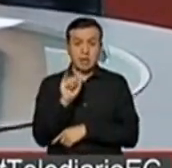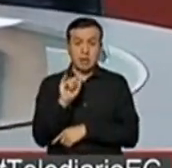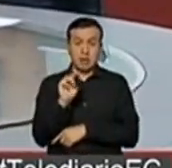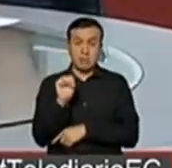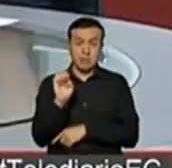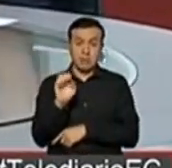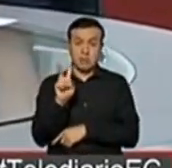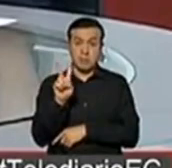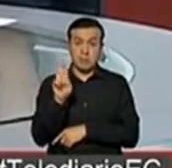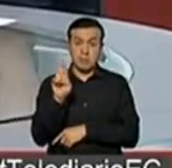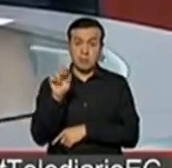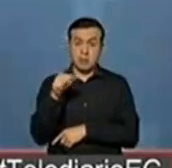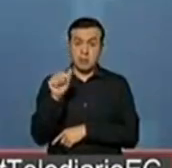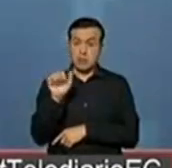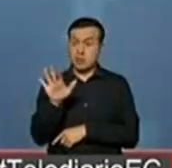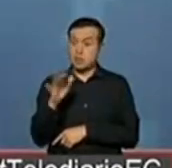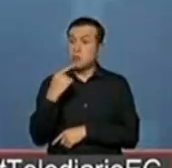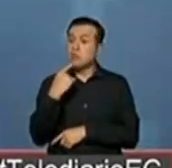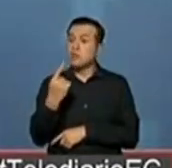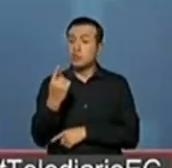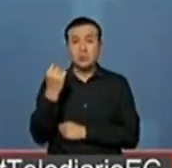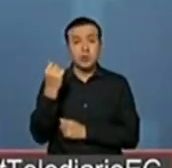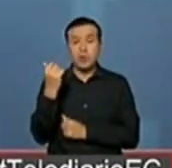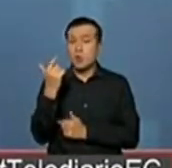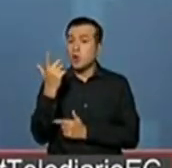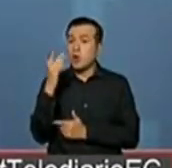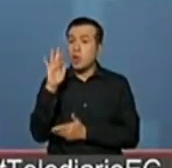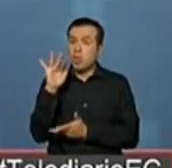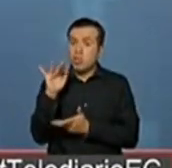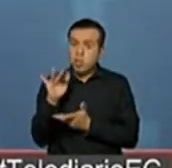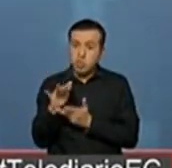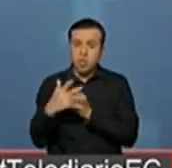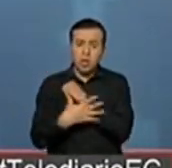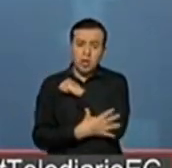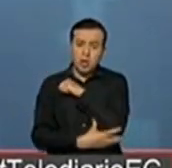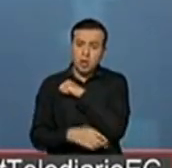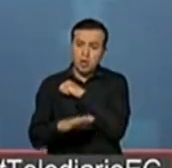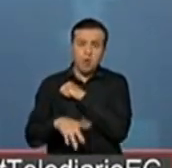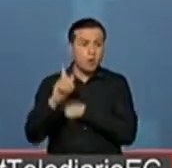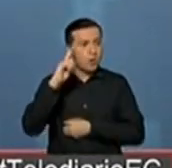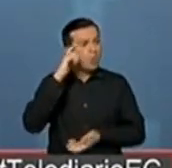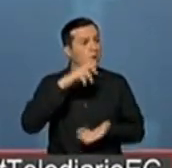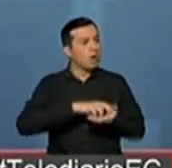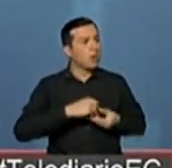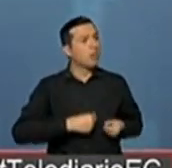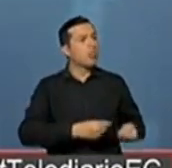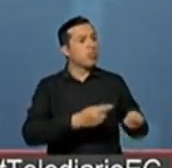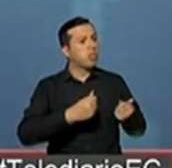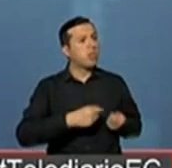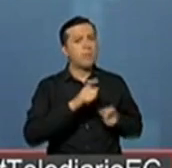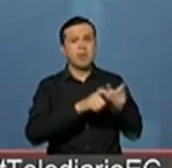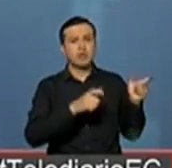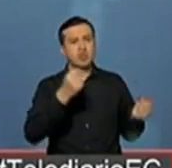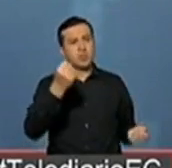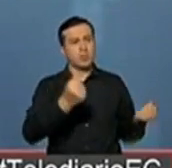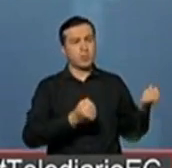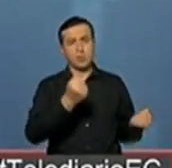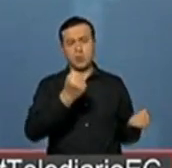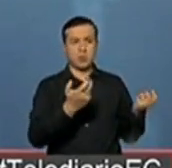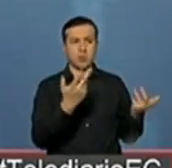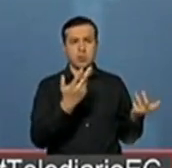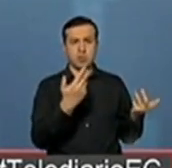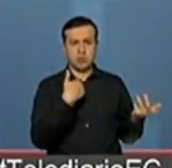y lo que se dijo del otro lado desde el gobierno, que no se aceptaba que el Estado siga pagando la gasolina de quienes conducimos